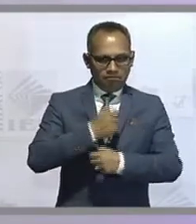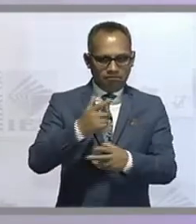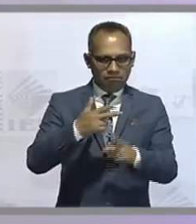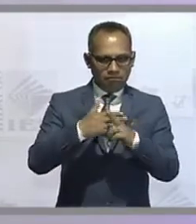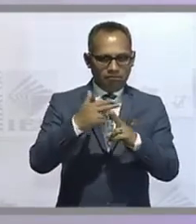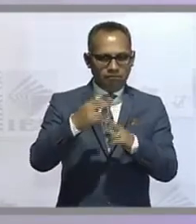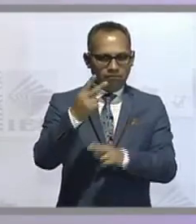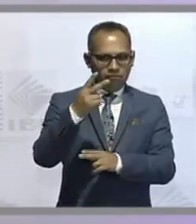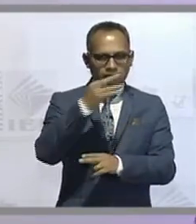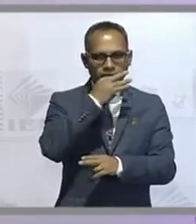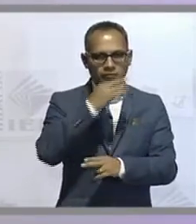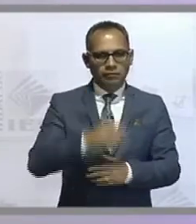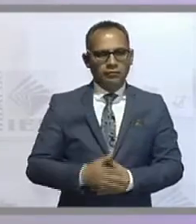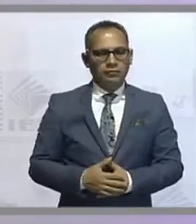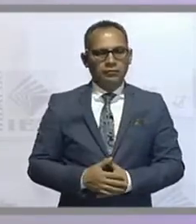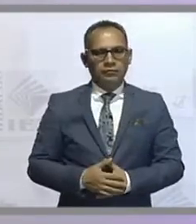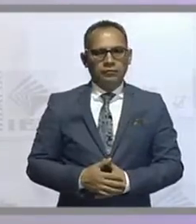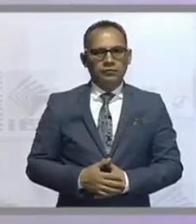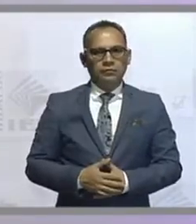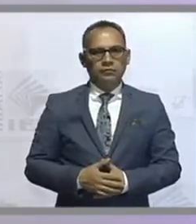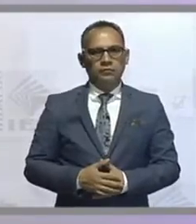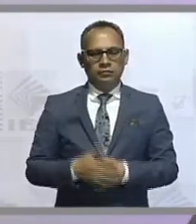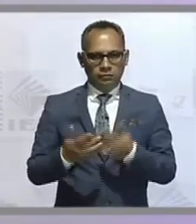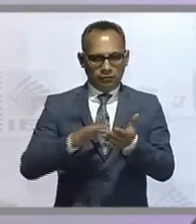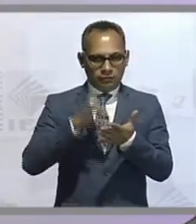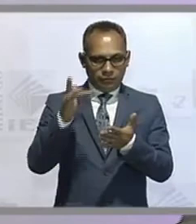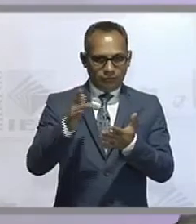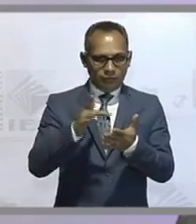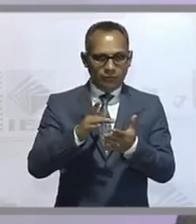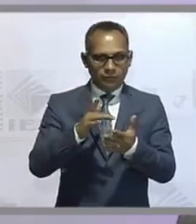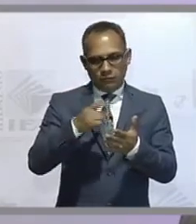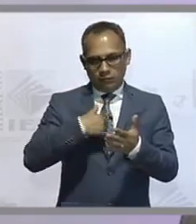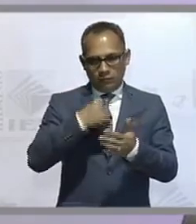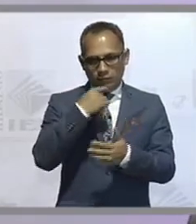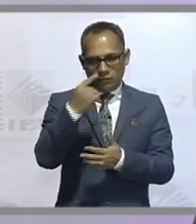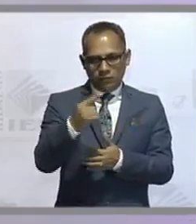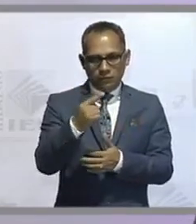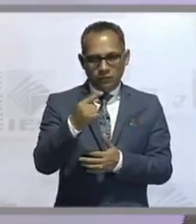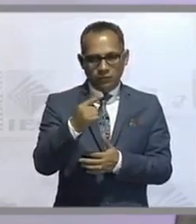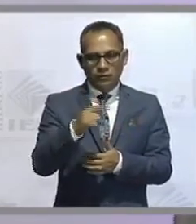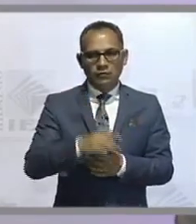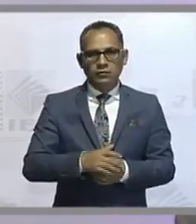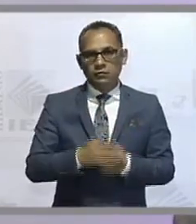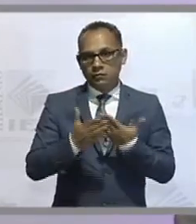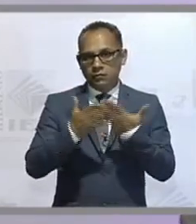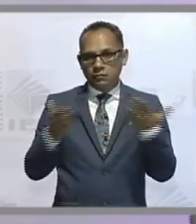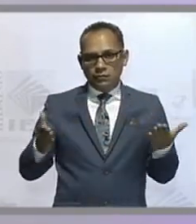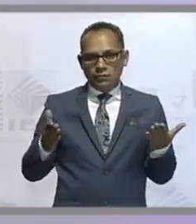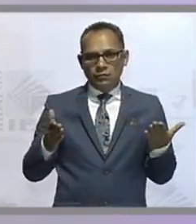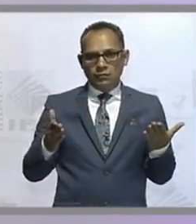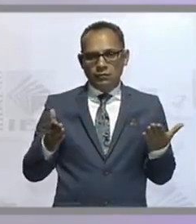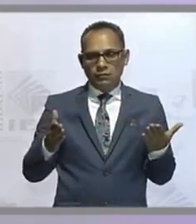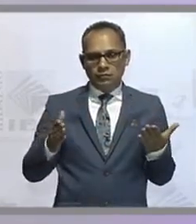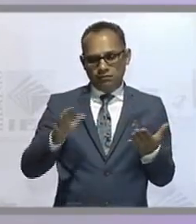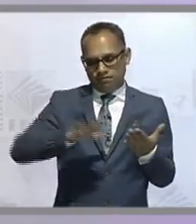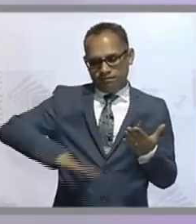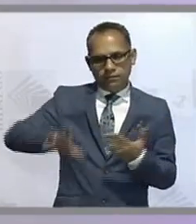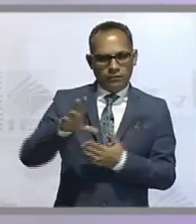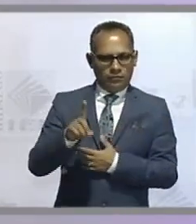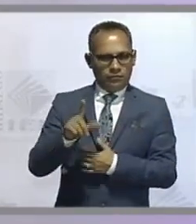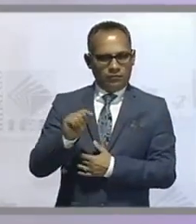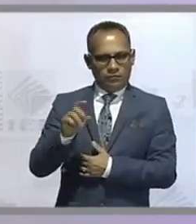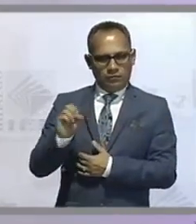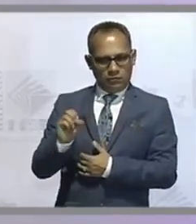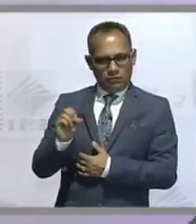dos minutos sí claro gracias mencionar para poder entender la situación en la que vino vive en nuestro distrito en nuestro estado